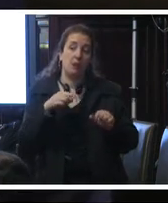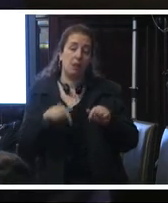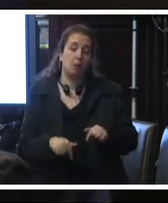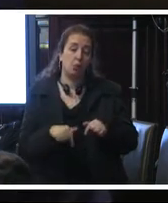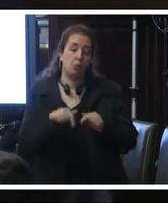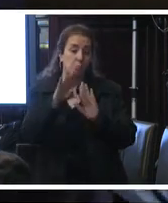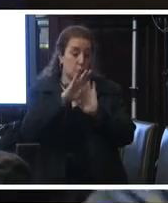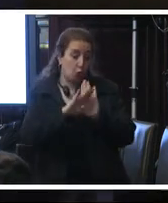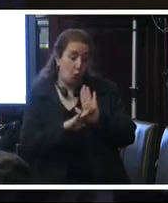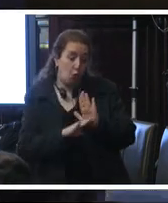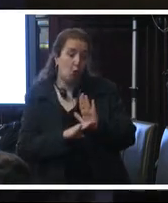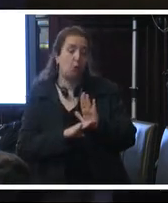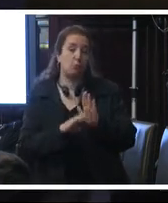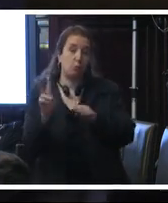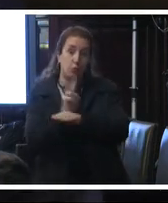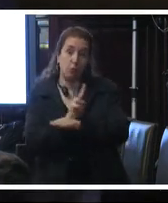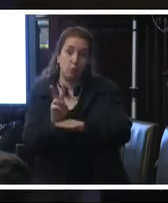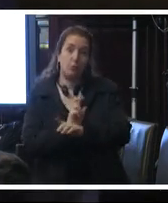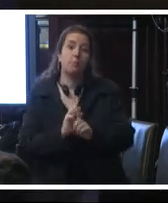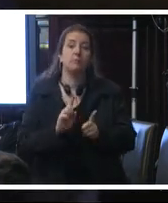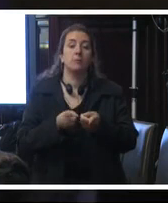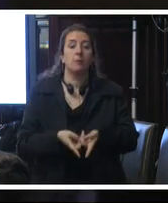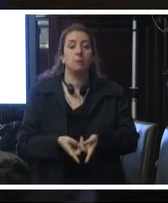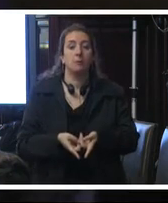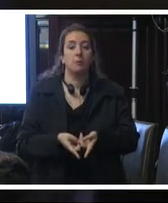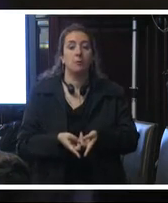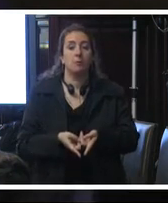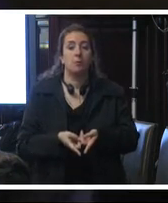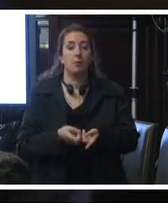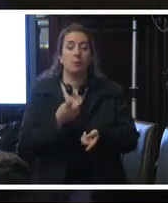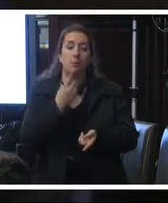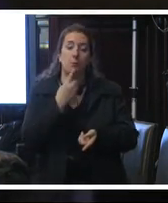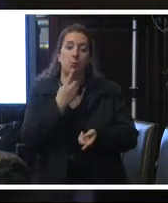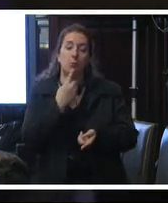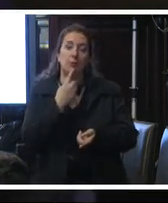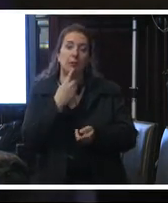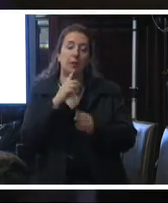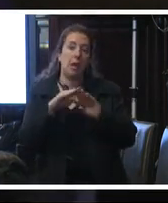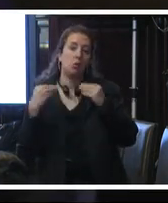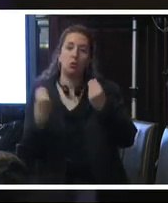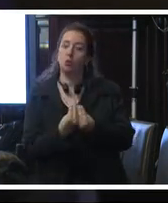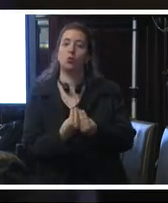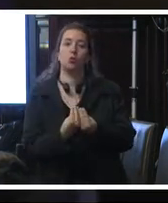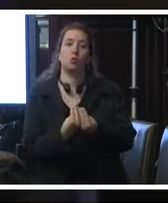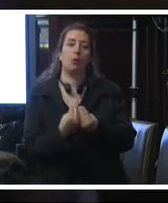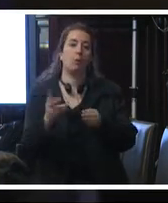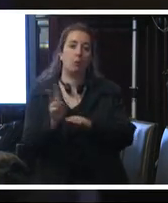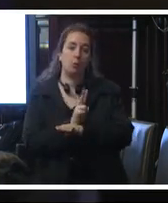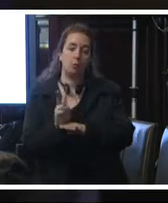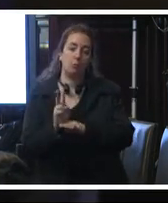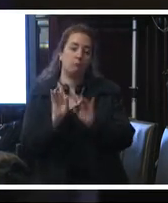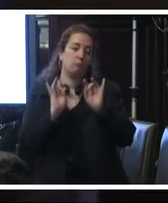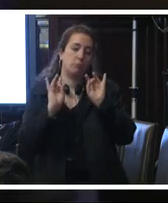estos protocolos de protección y también política integral de protección. Y solo